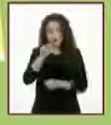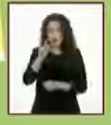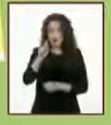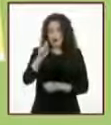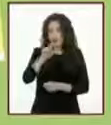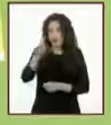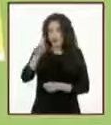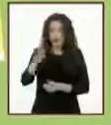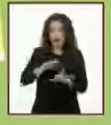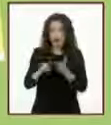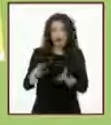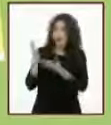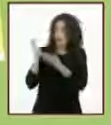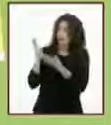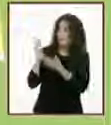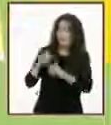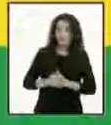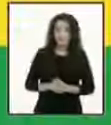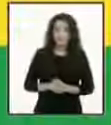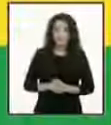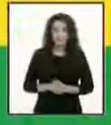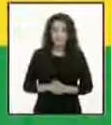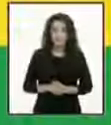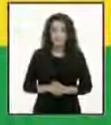Pablo Cárdenas.